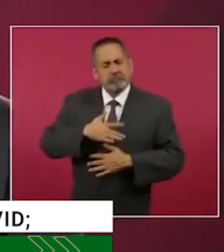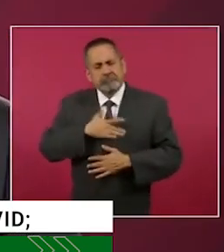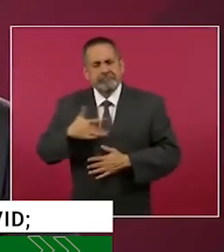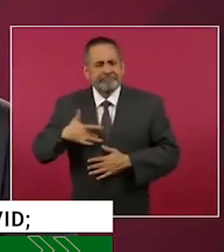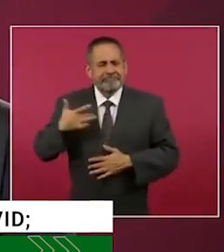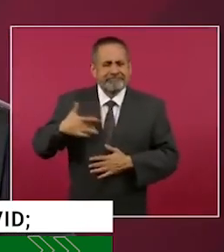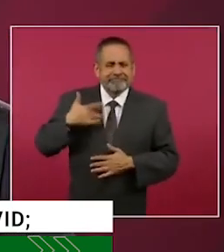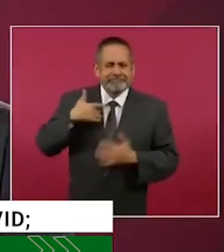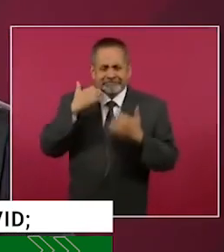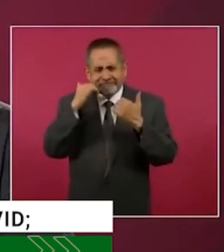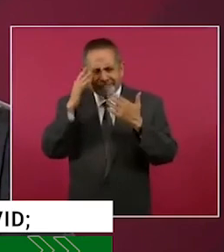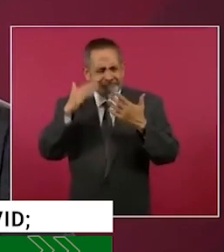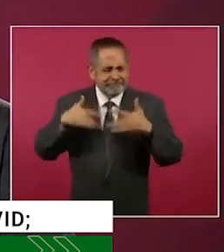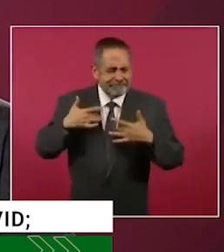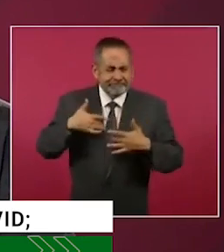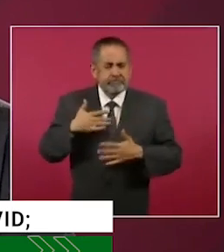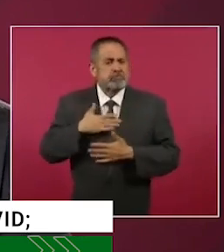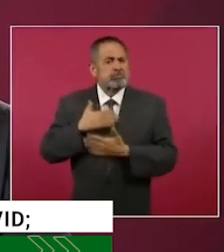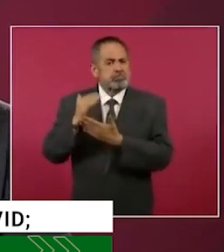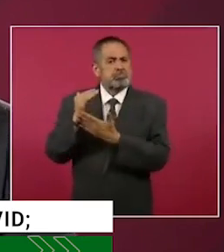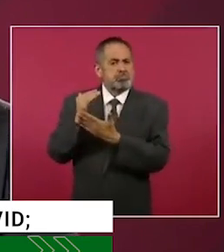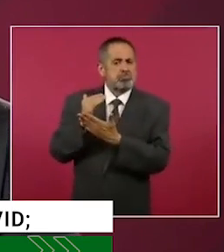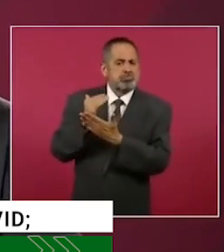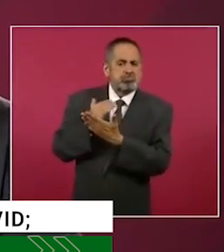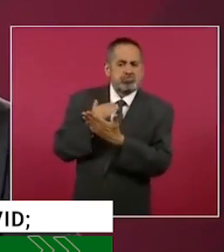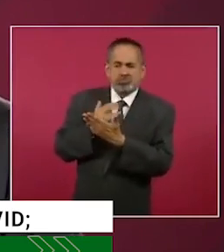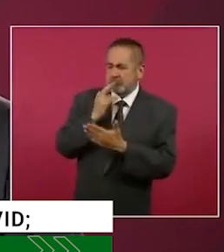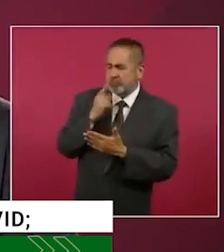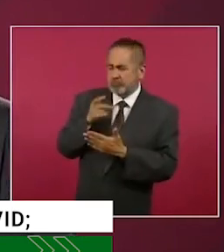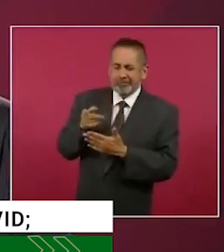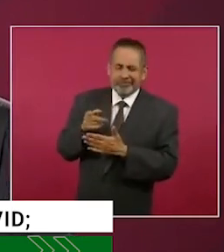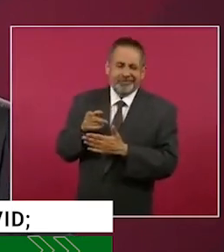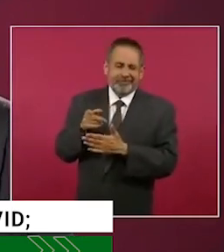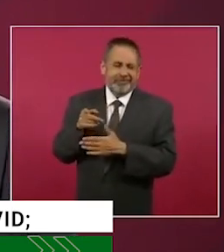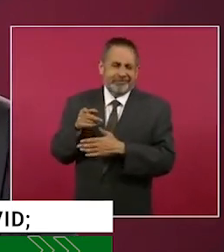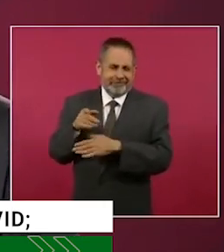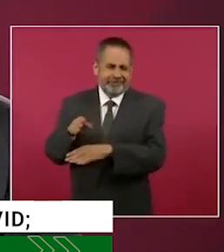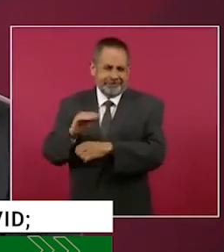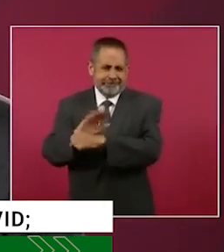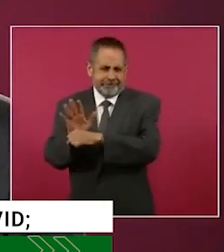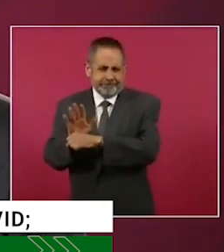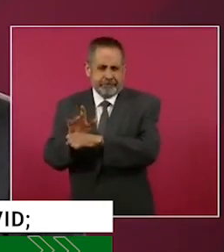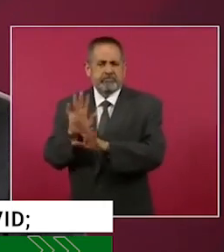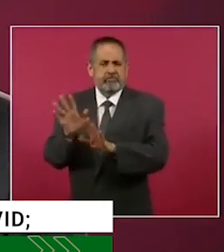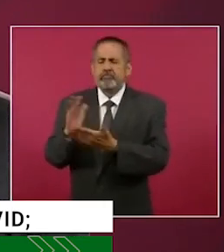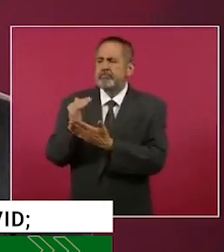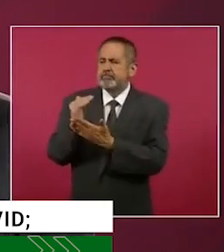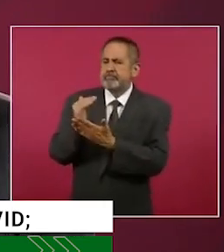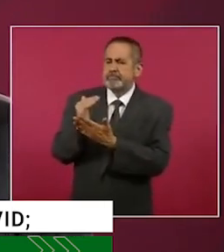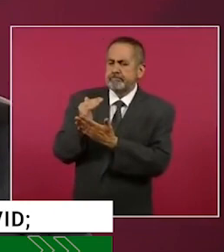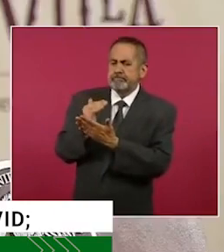la sintomatología asociada en estos casos a COVID-19.